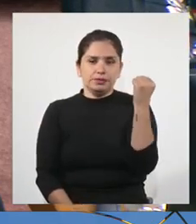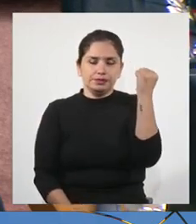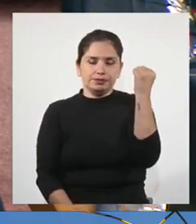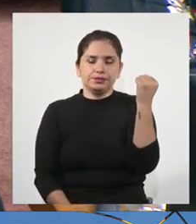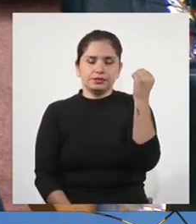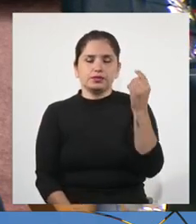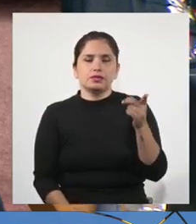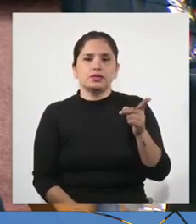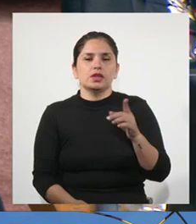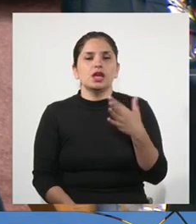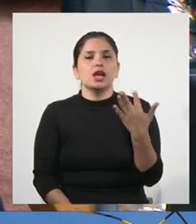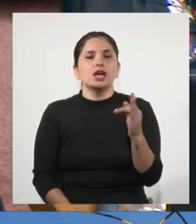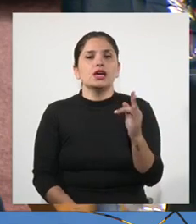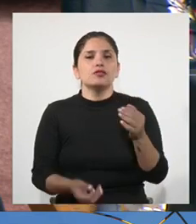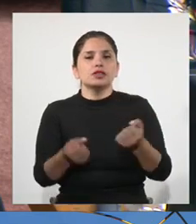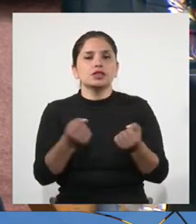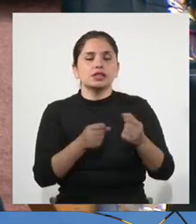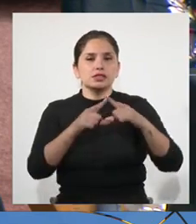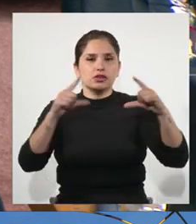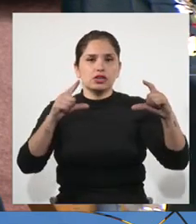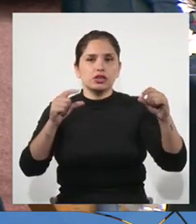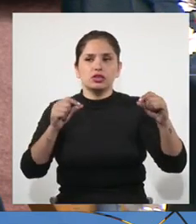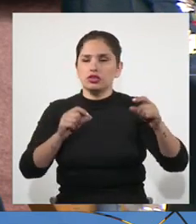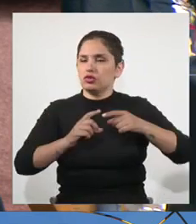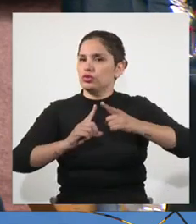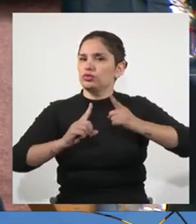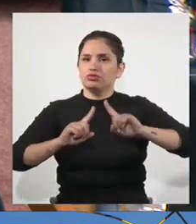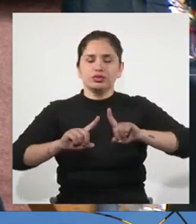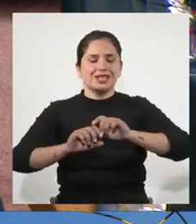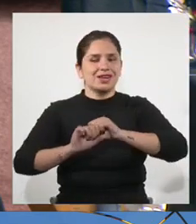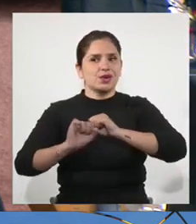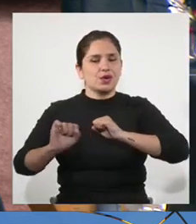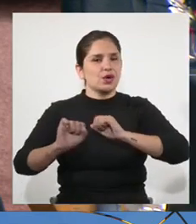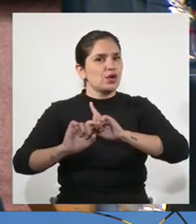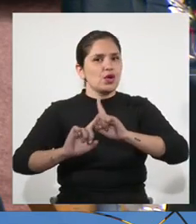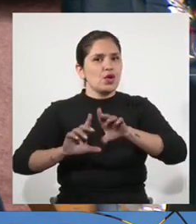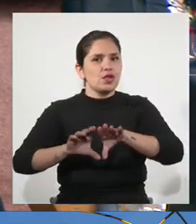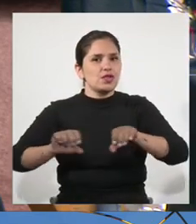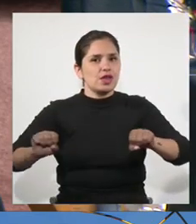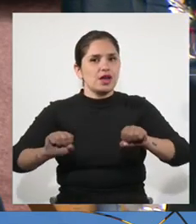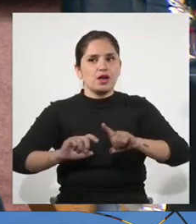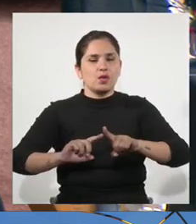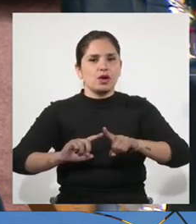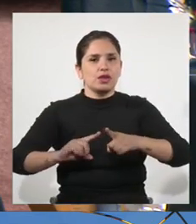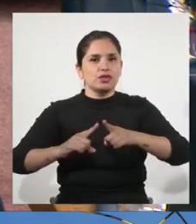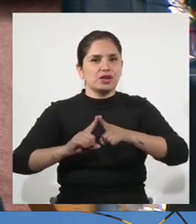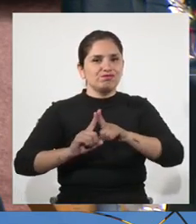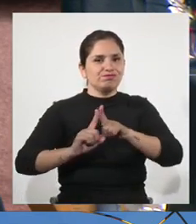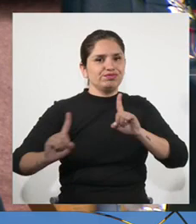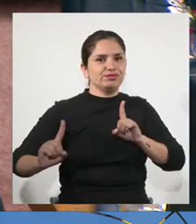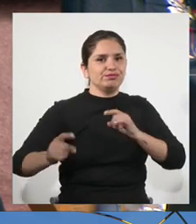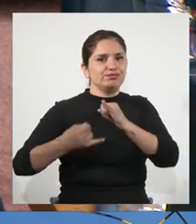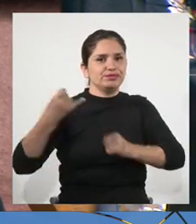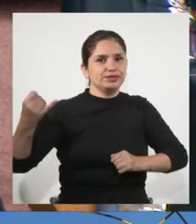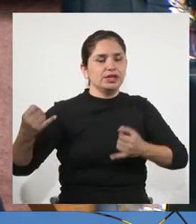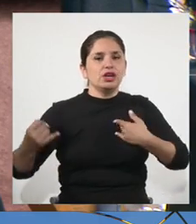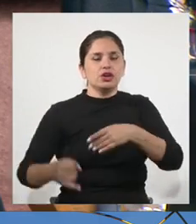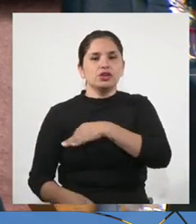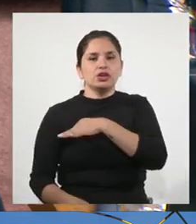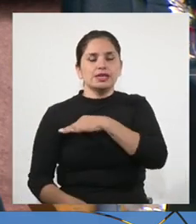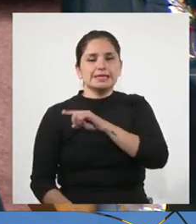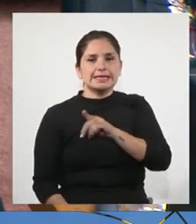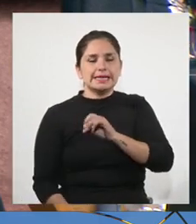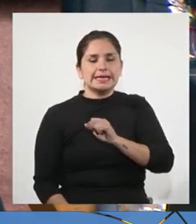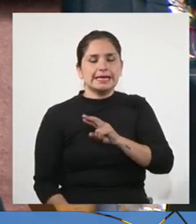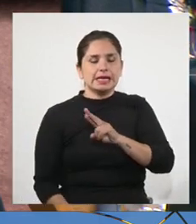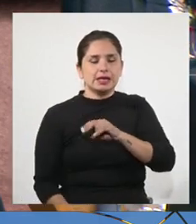Taxis Colectivos ha roto relaciones con el Seremi de Transporte y nos parece que este gobierno todavía no entiende que el diálogo es el camino para solucionar los